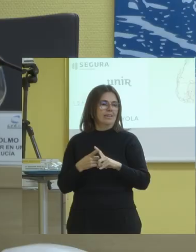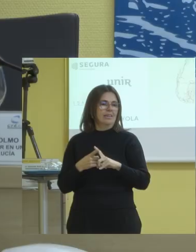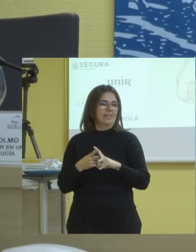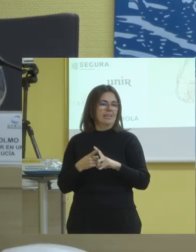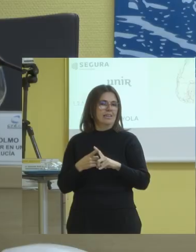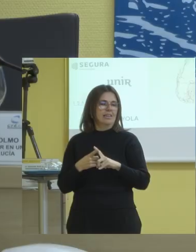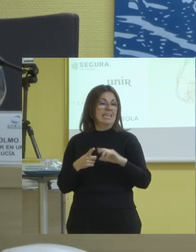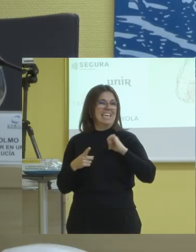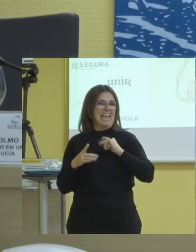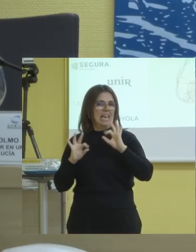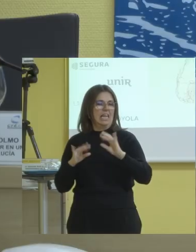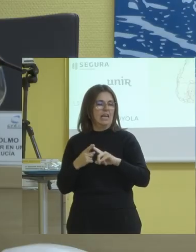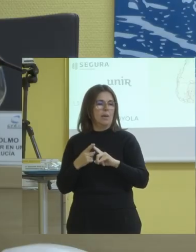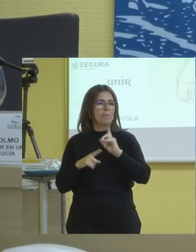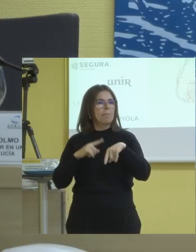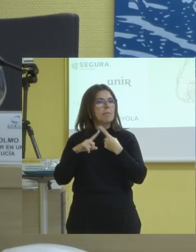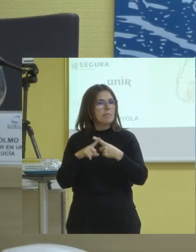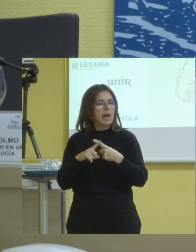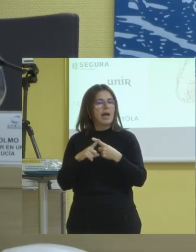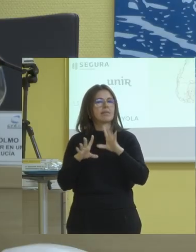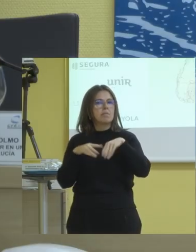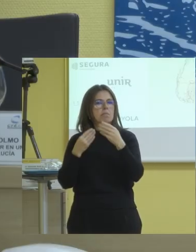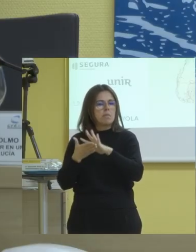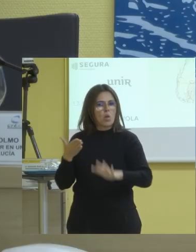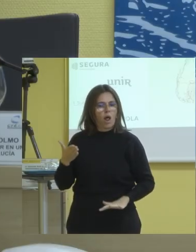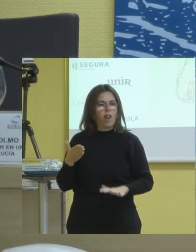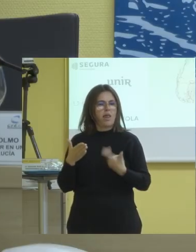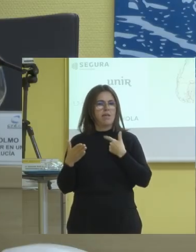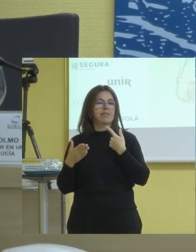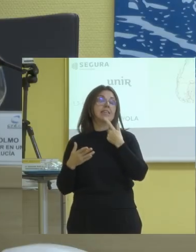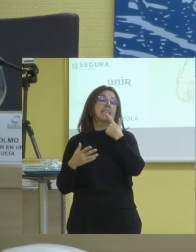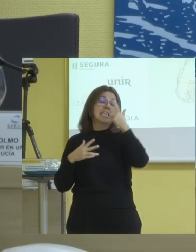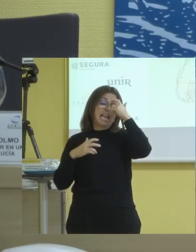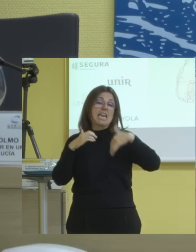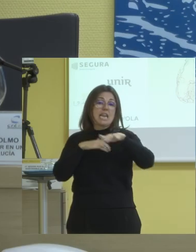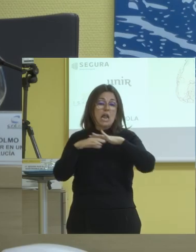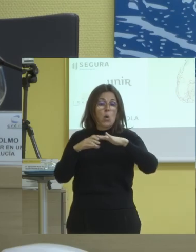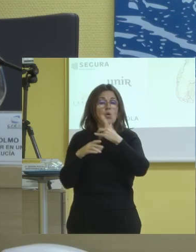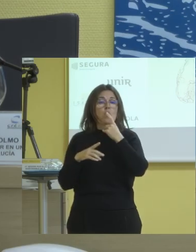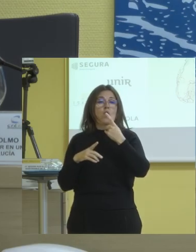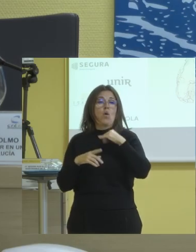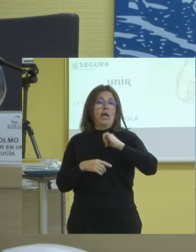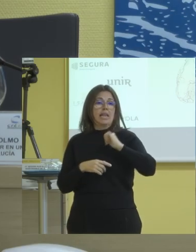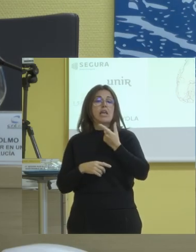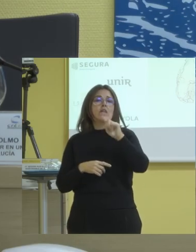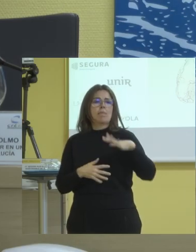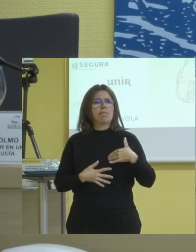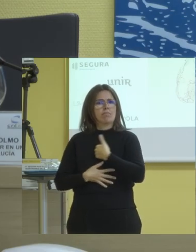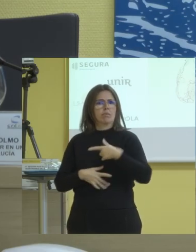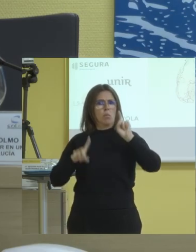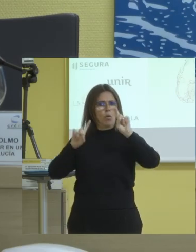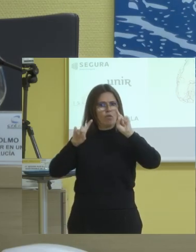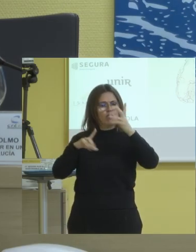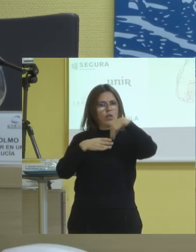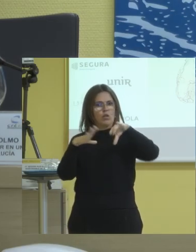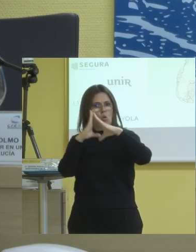de clínica. Además tiene manuales varios sobre neuropsicología clínica, ejerce como profesor